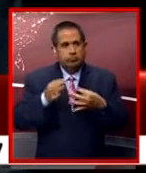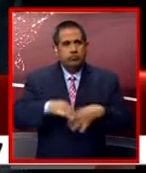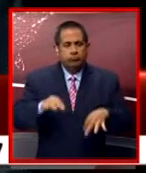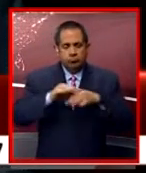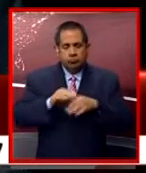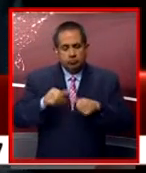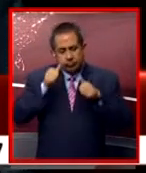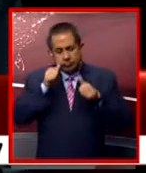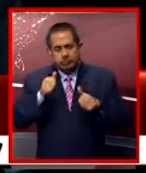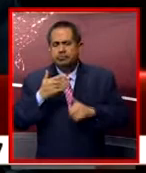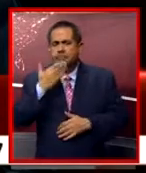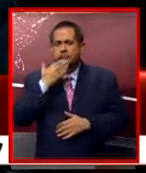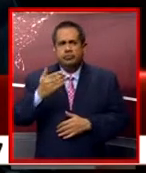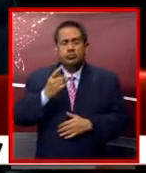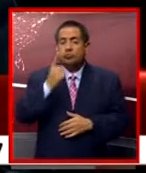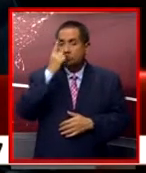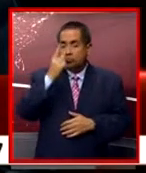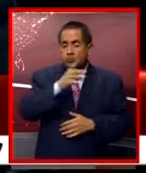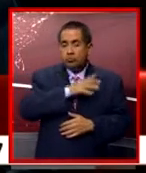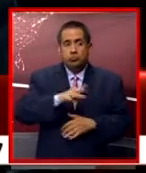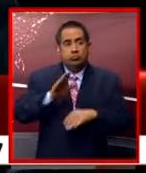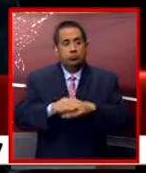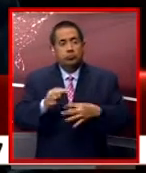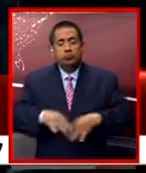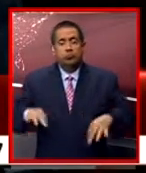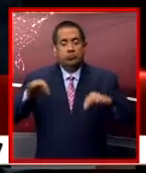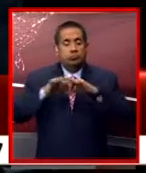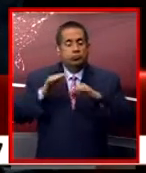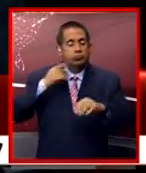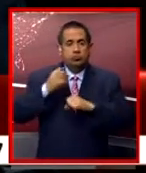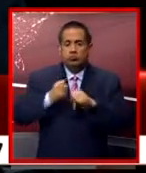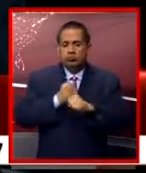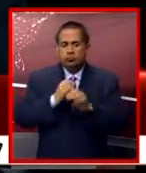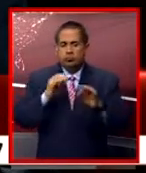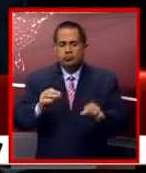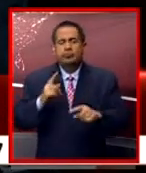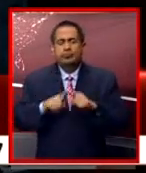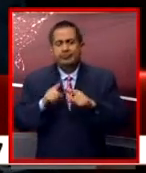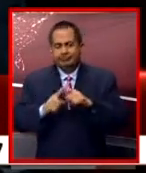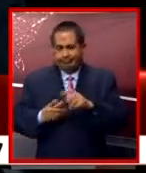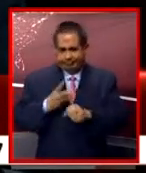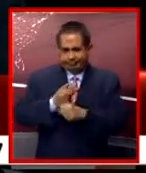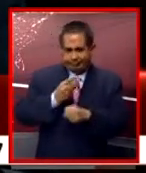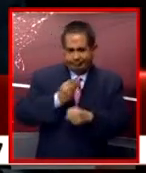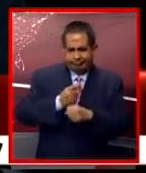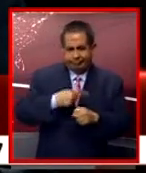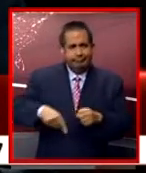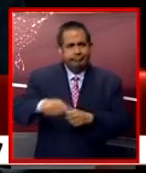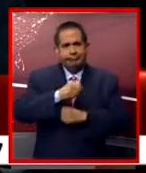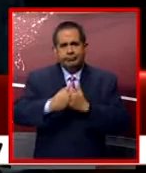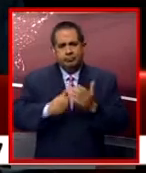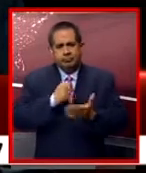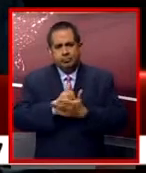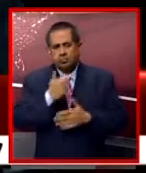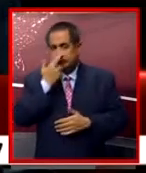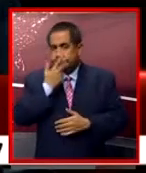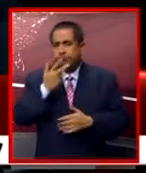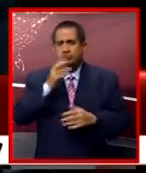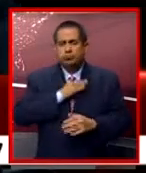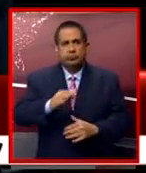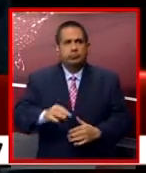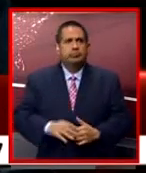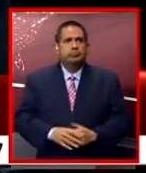para afrontar uno de los retos más grandes en los últimos años, la reconstrucción de las zonas afectadas.